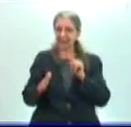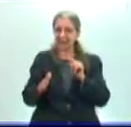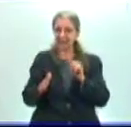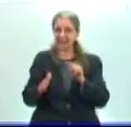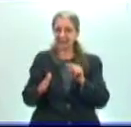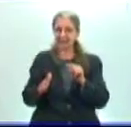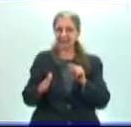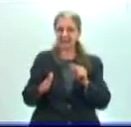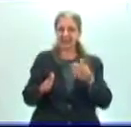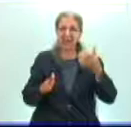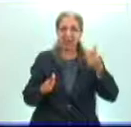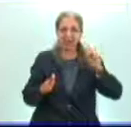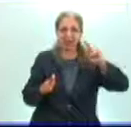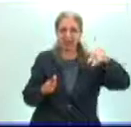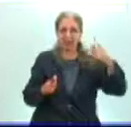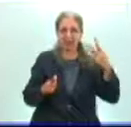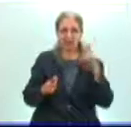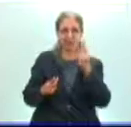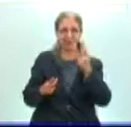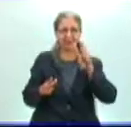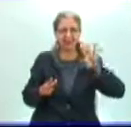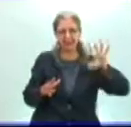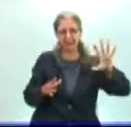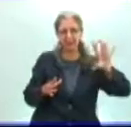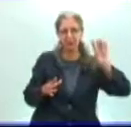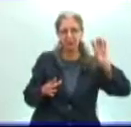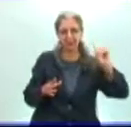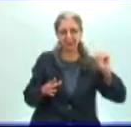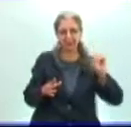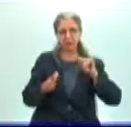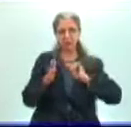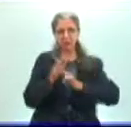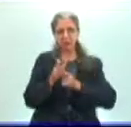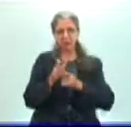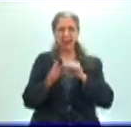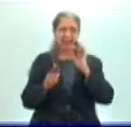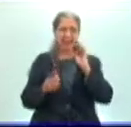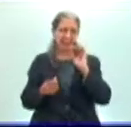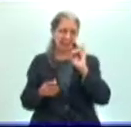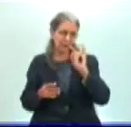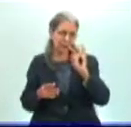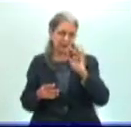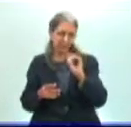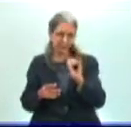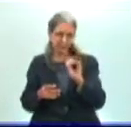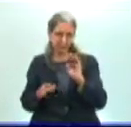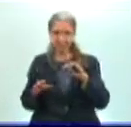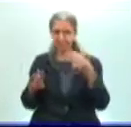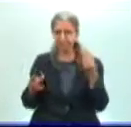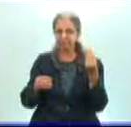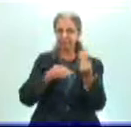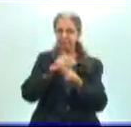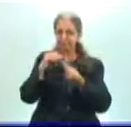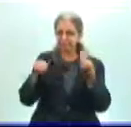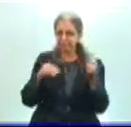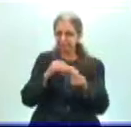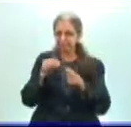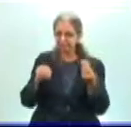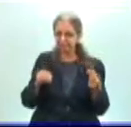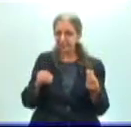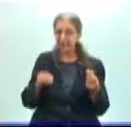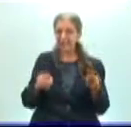cateto determinado por la altura, luego sustituyendo en la expresión del cálculo de uno de